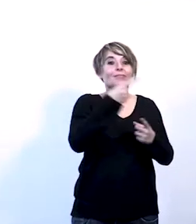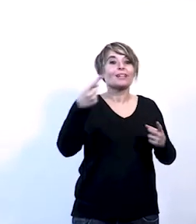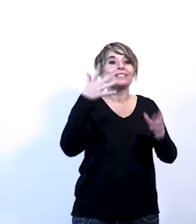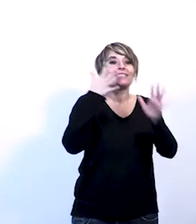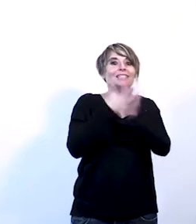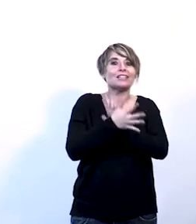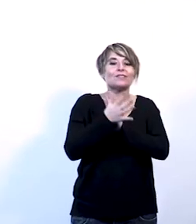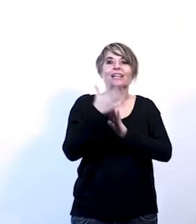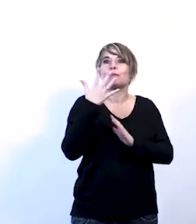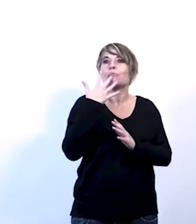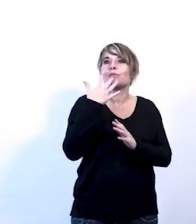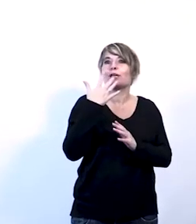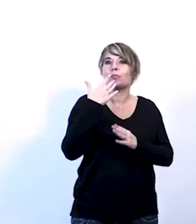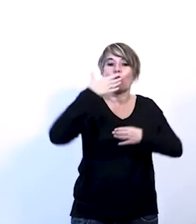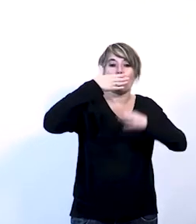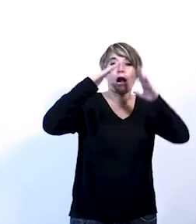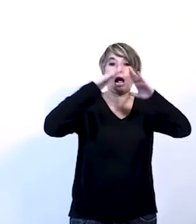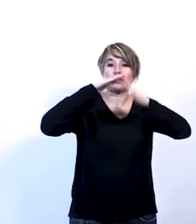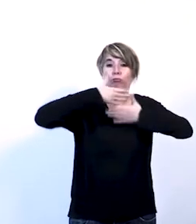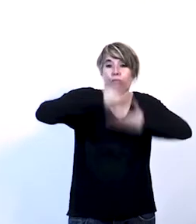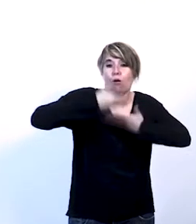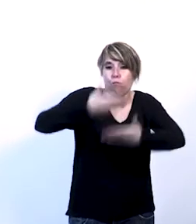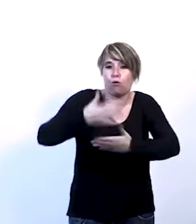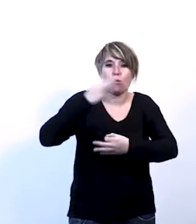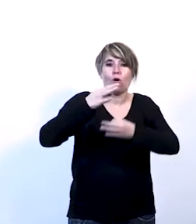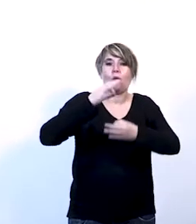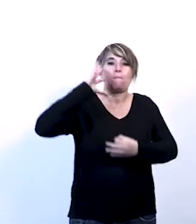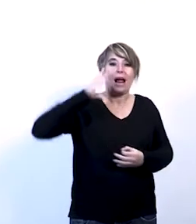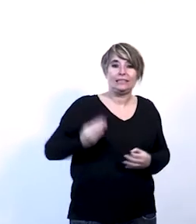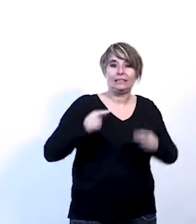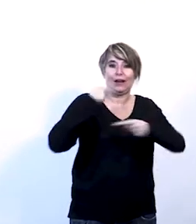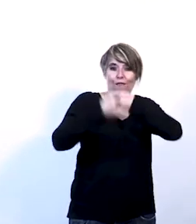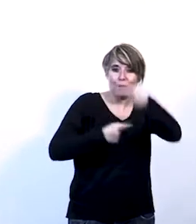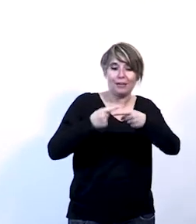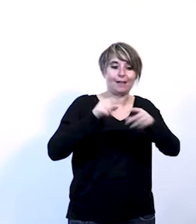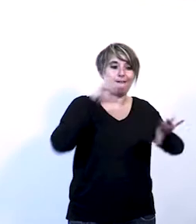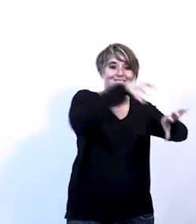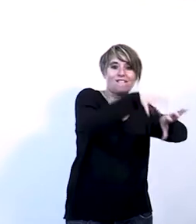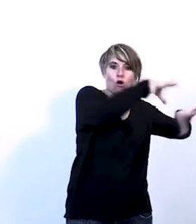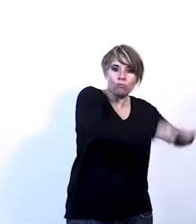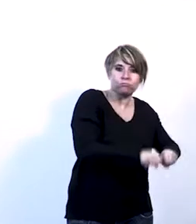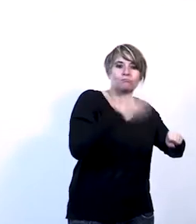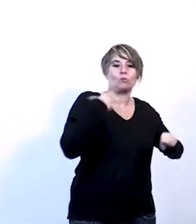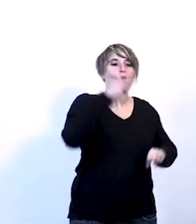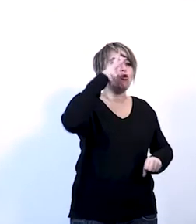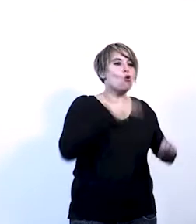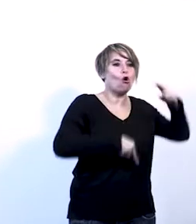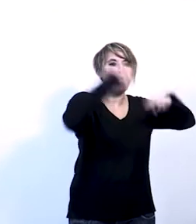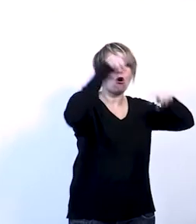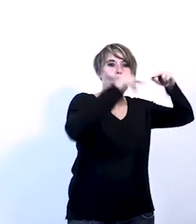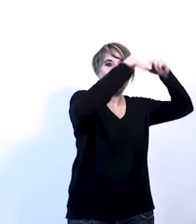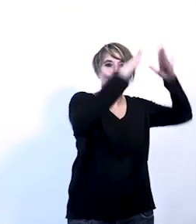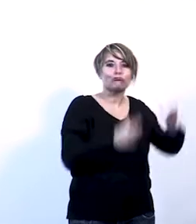de derribar casas, familias palestinas para seguir ocupando y hacer chalet para